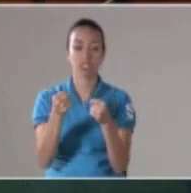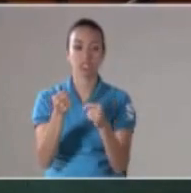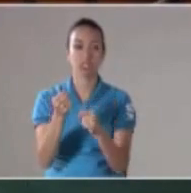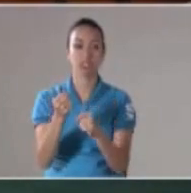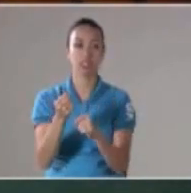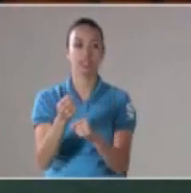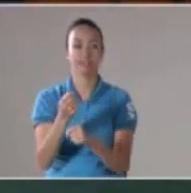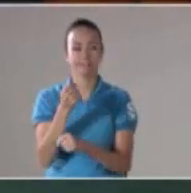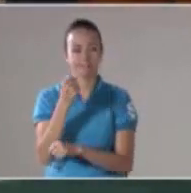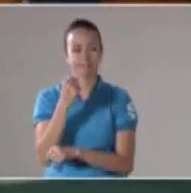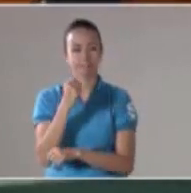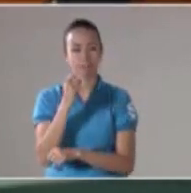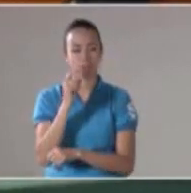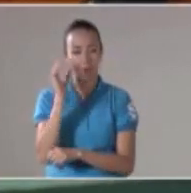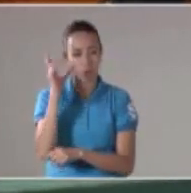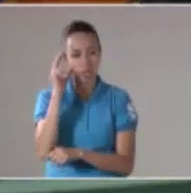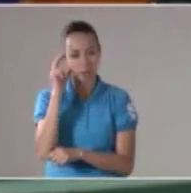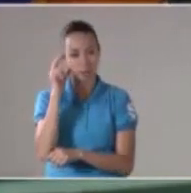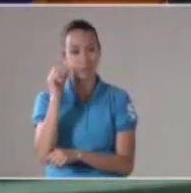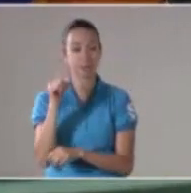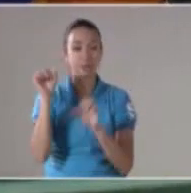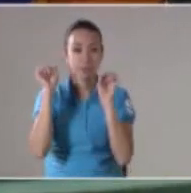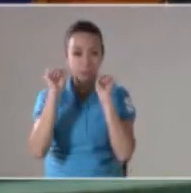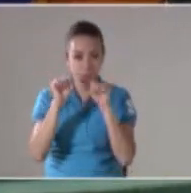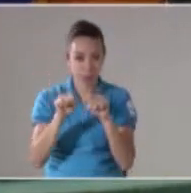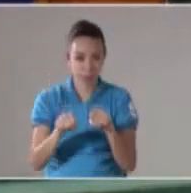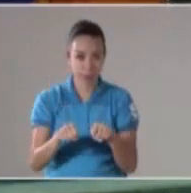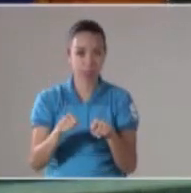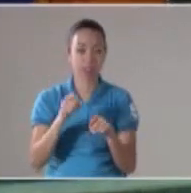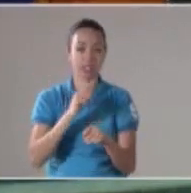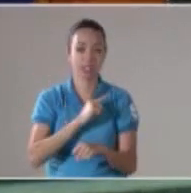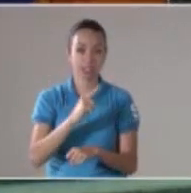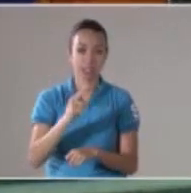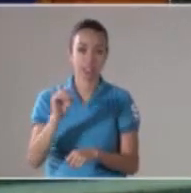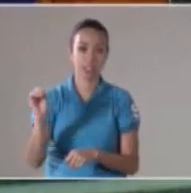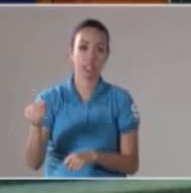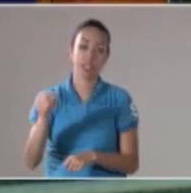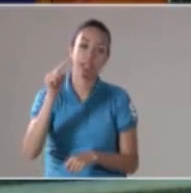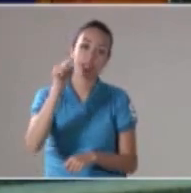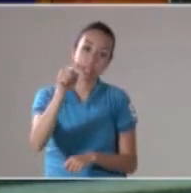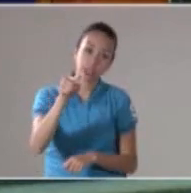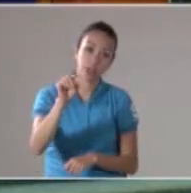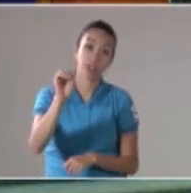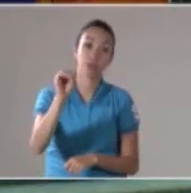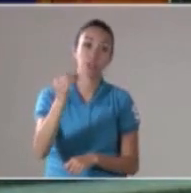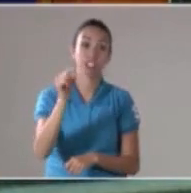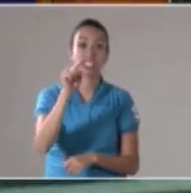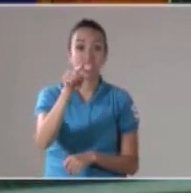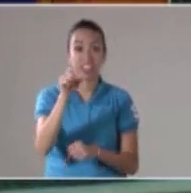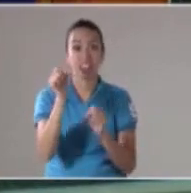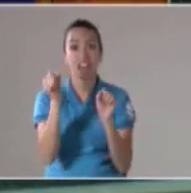tremendo. Óigame, por favor. Podría ser que eso fuera lícito,